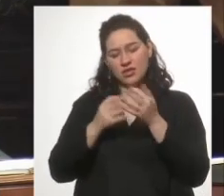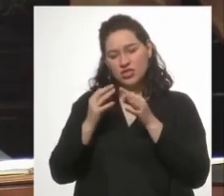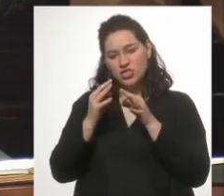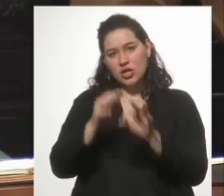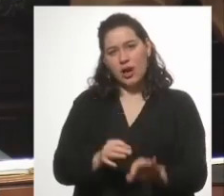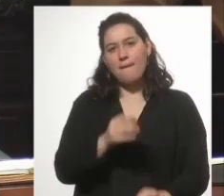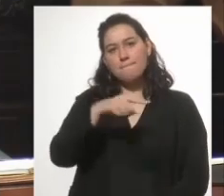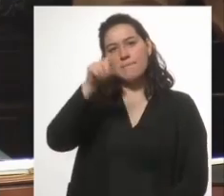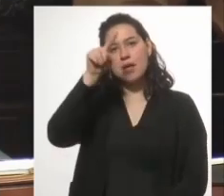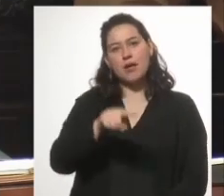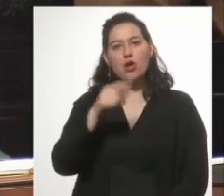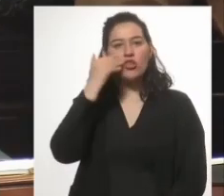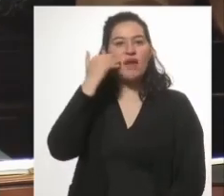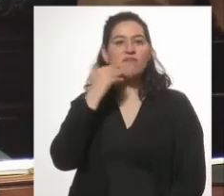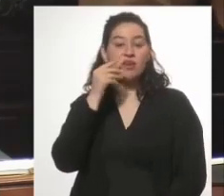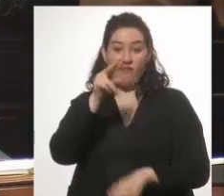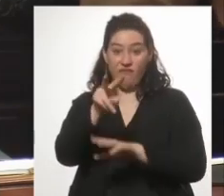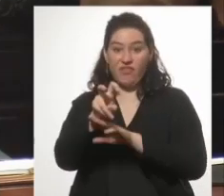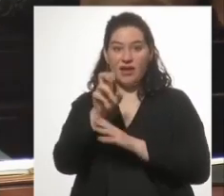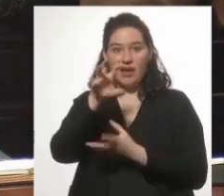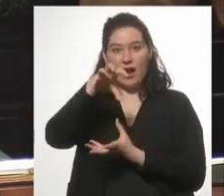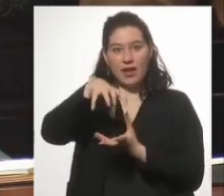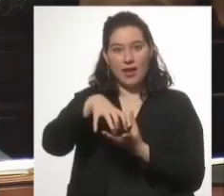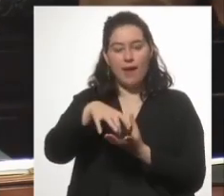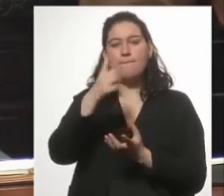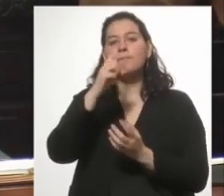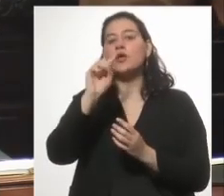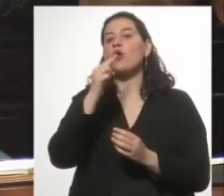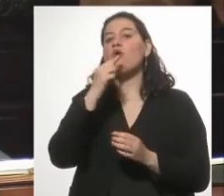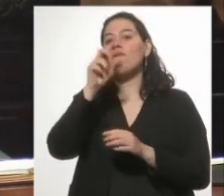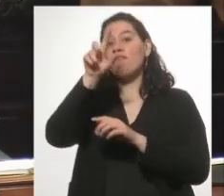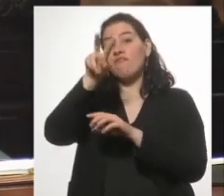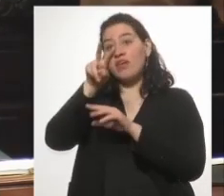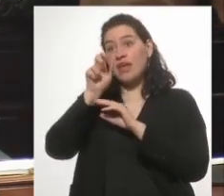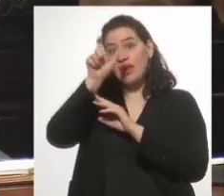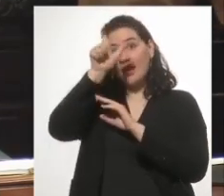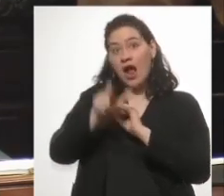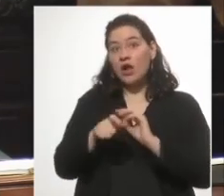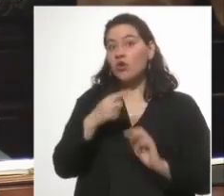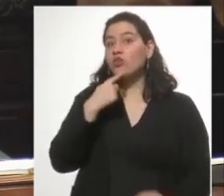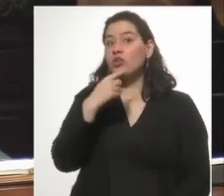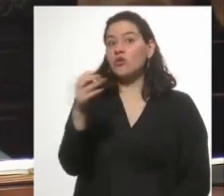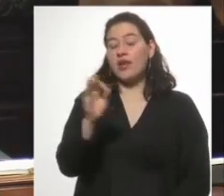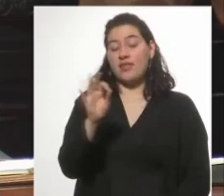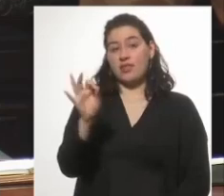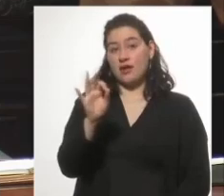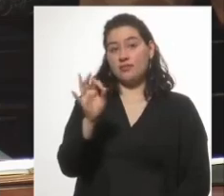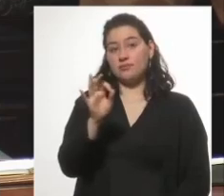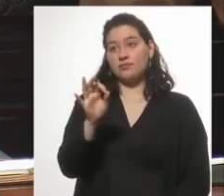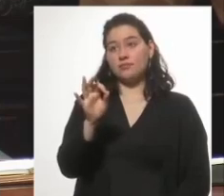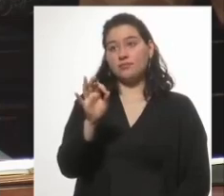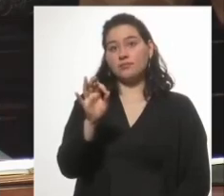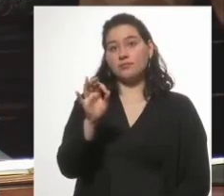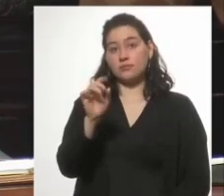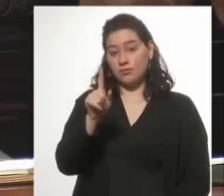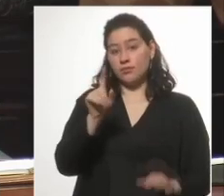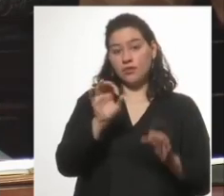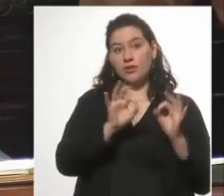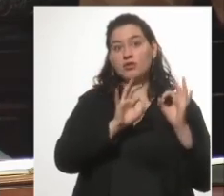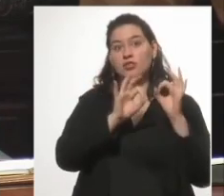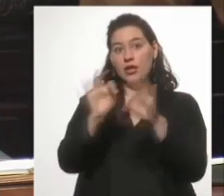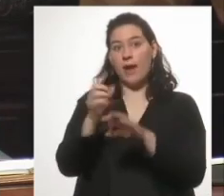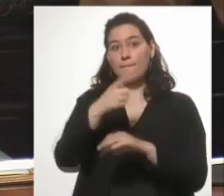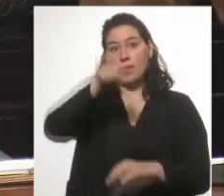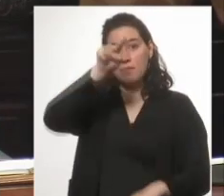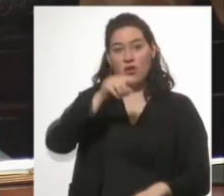el 1 de abril. Lo que no dice el fiscal es que cuando llega a la Fiscalía el